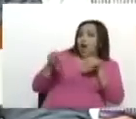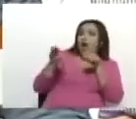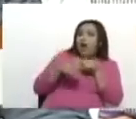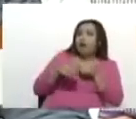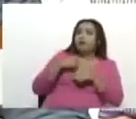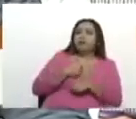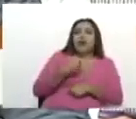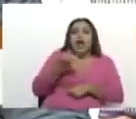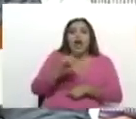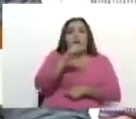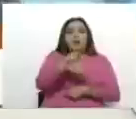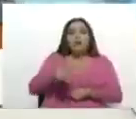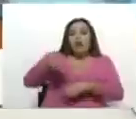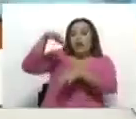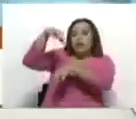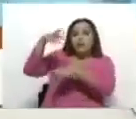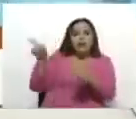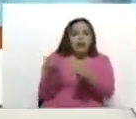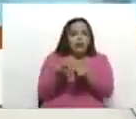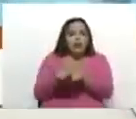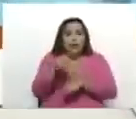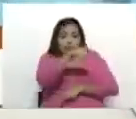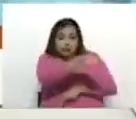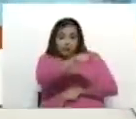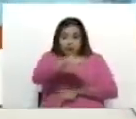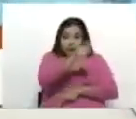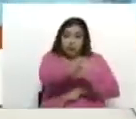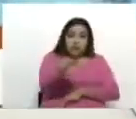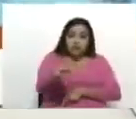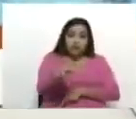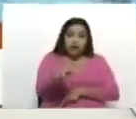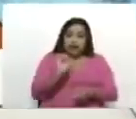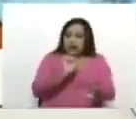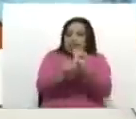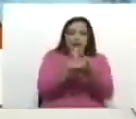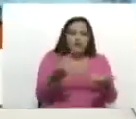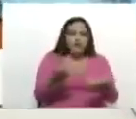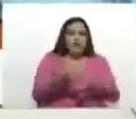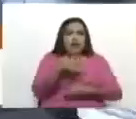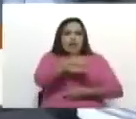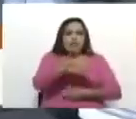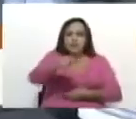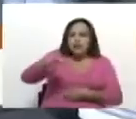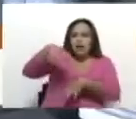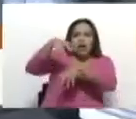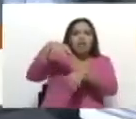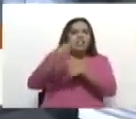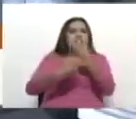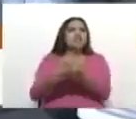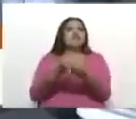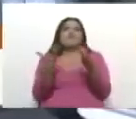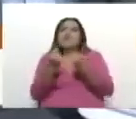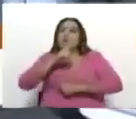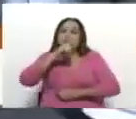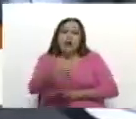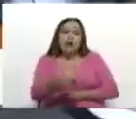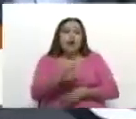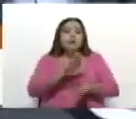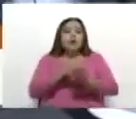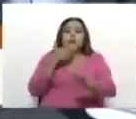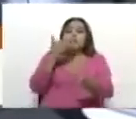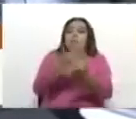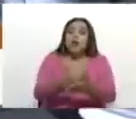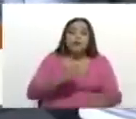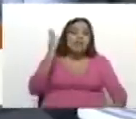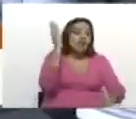tenía sus marionetas aquí y eso en la calle esos esclavos esas marionetas hicieron mucho daño porque pidieron